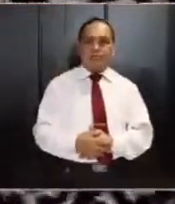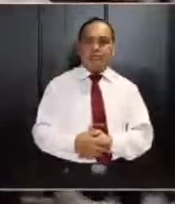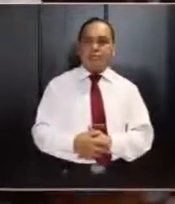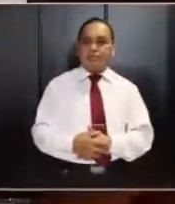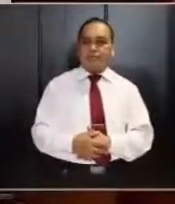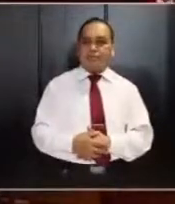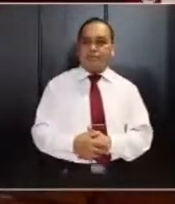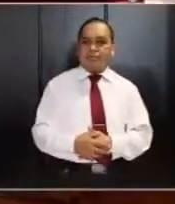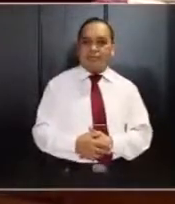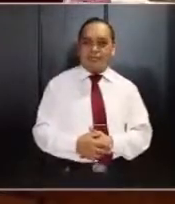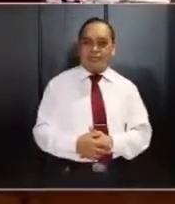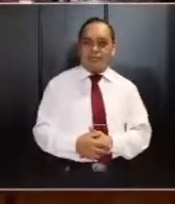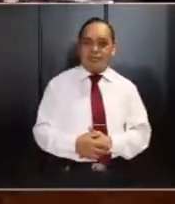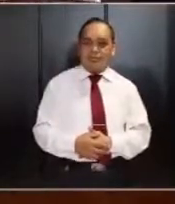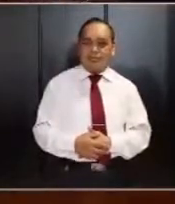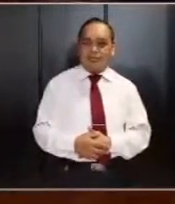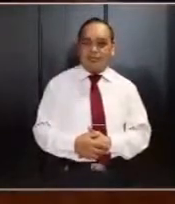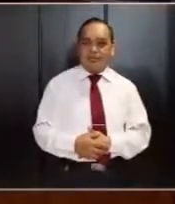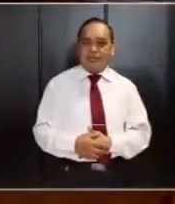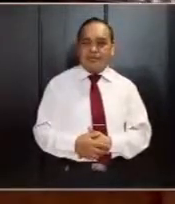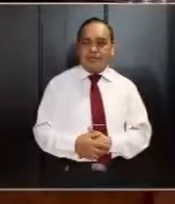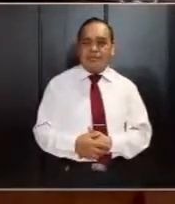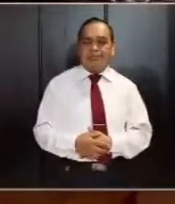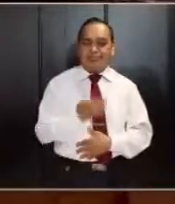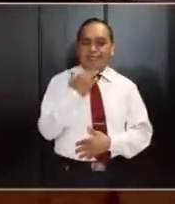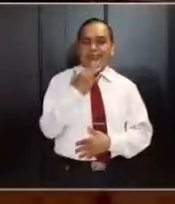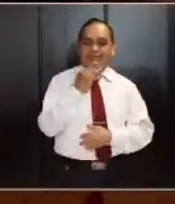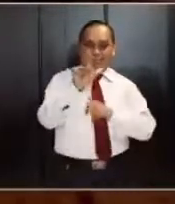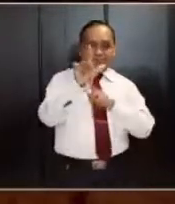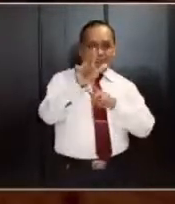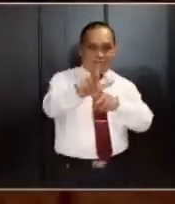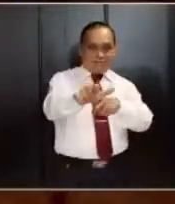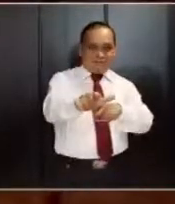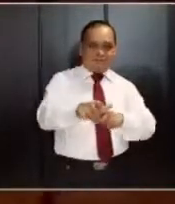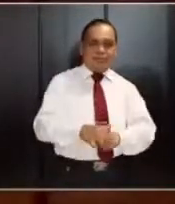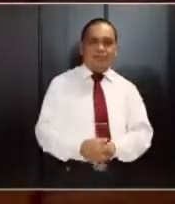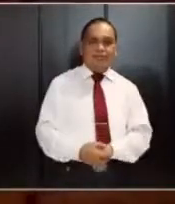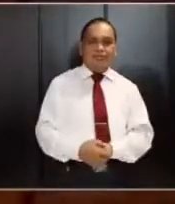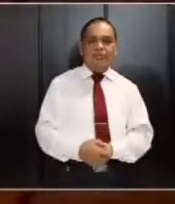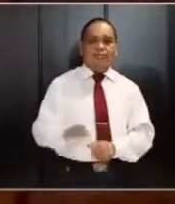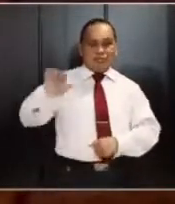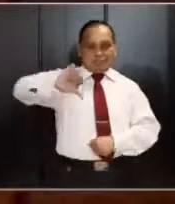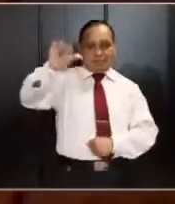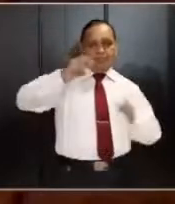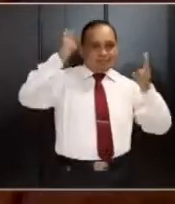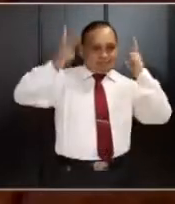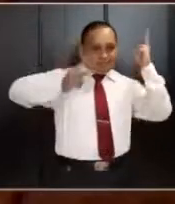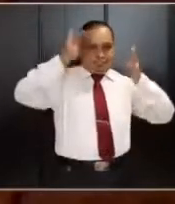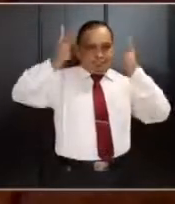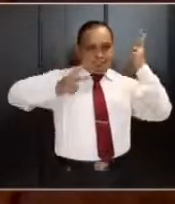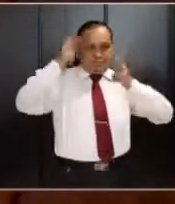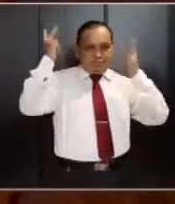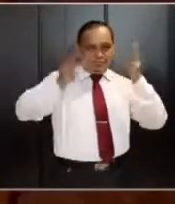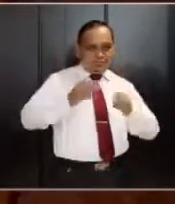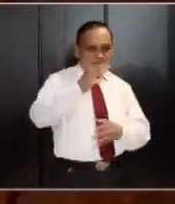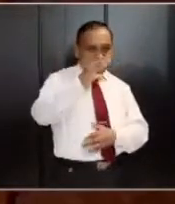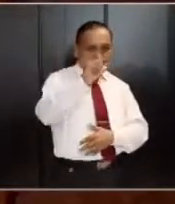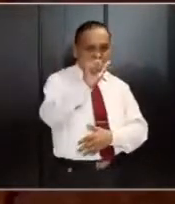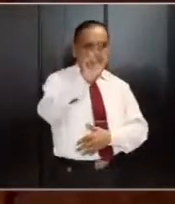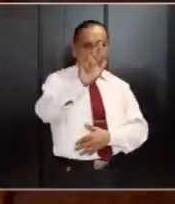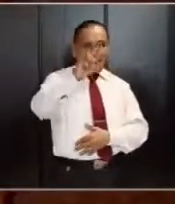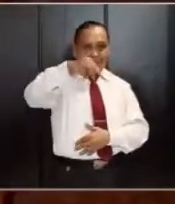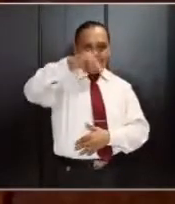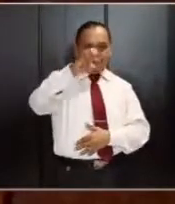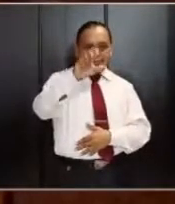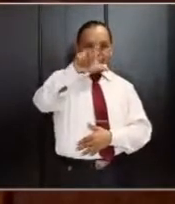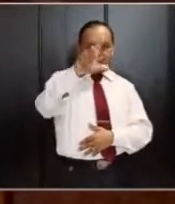a la tómbola. Muy bien, seguimos. Pues hoy visitamos las colonias de El Carmelo, de